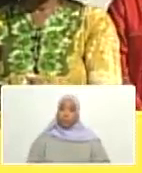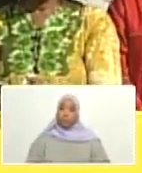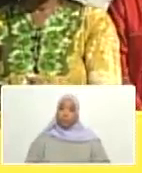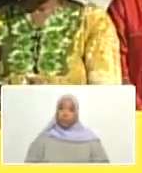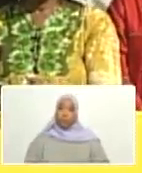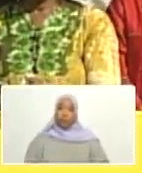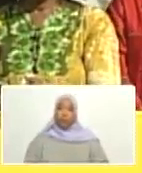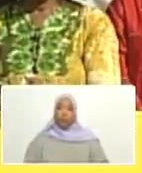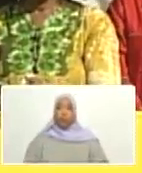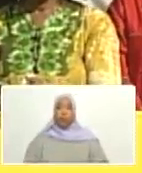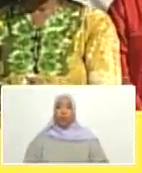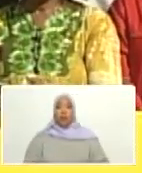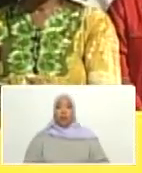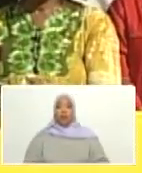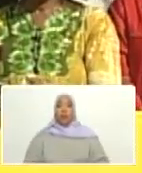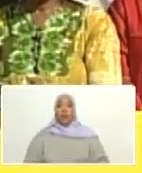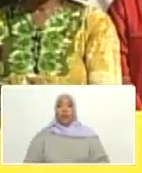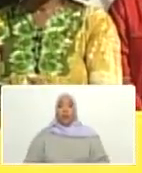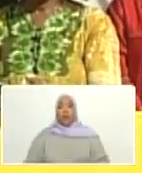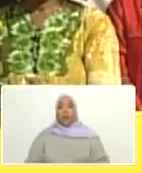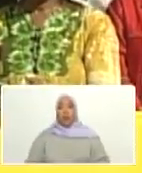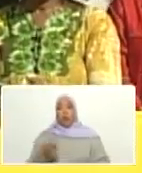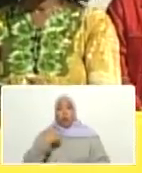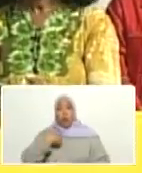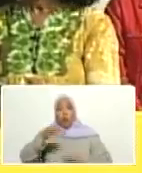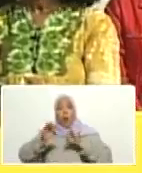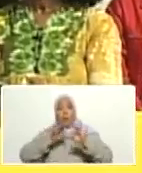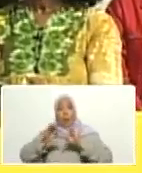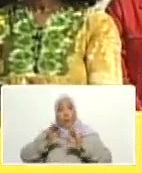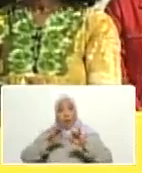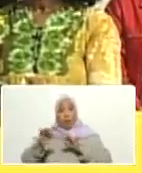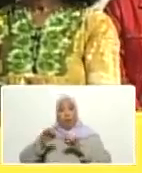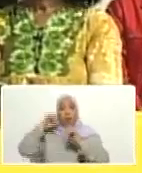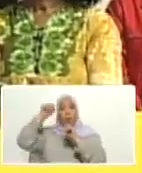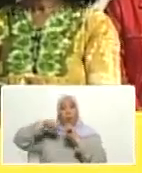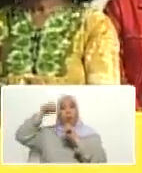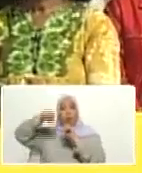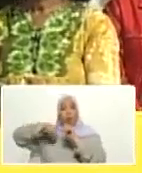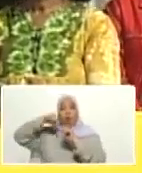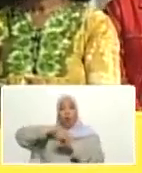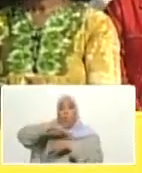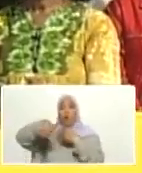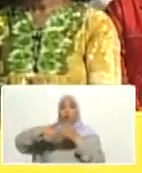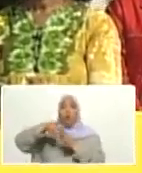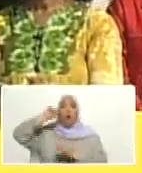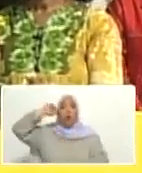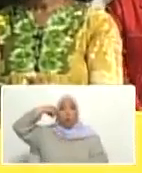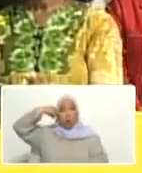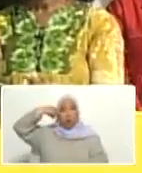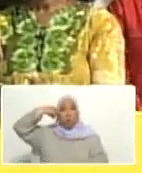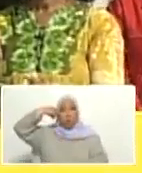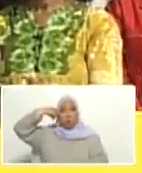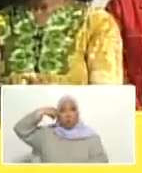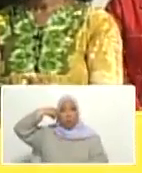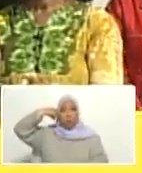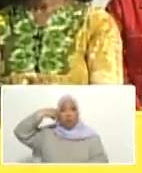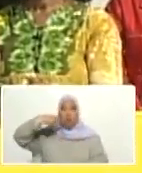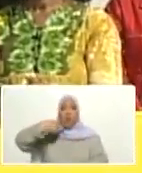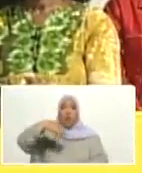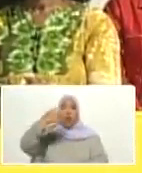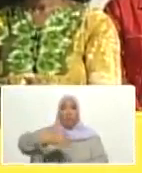Y vamos a ver, les preparé un video para que todos recordemos la